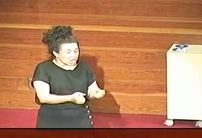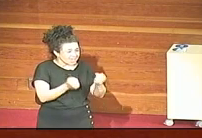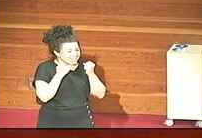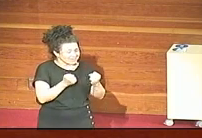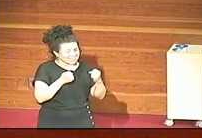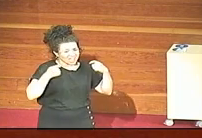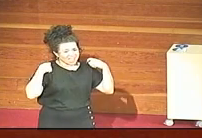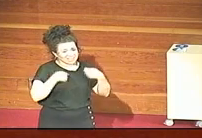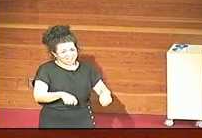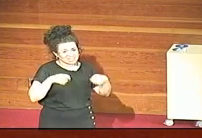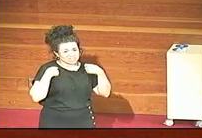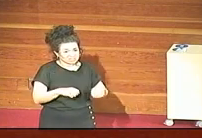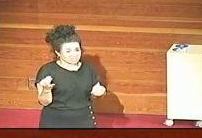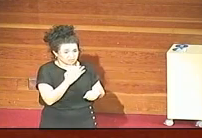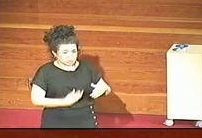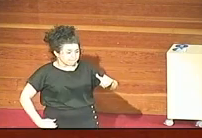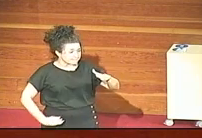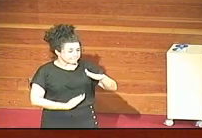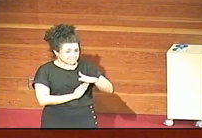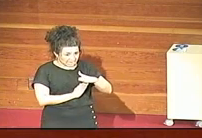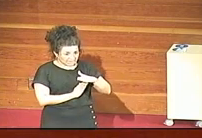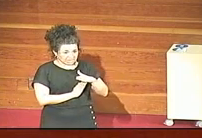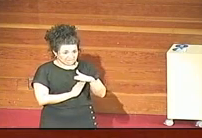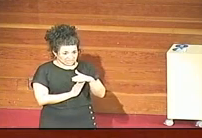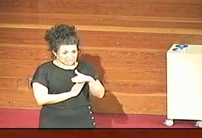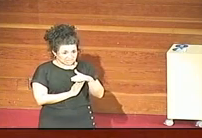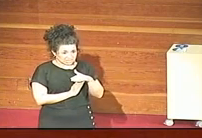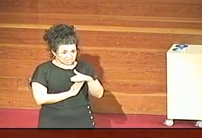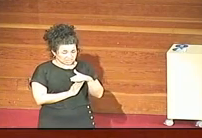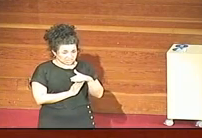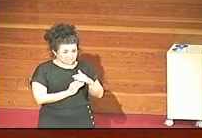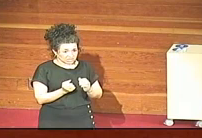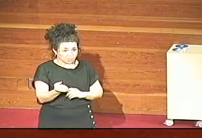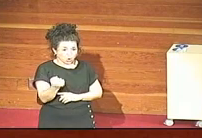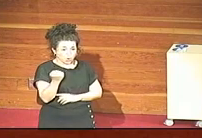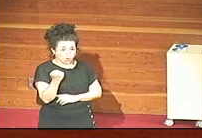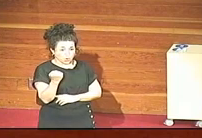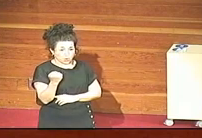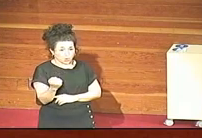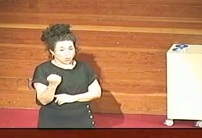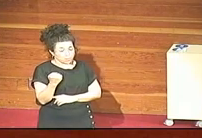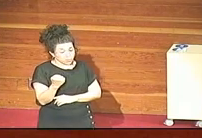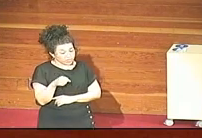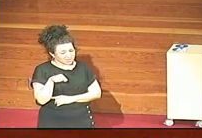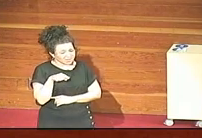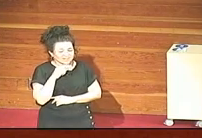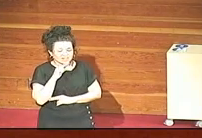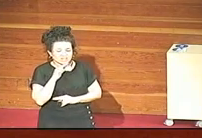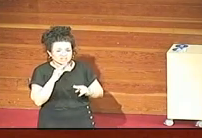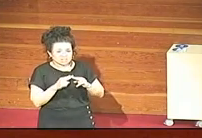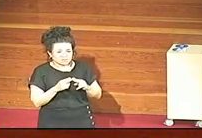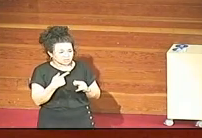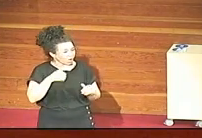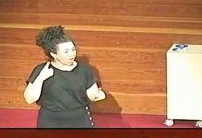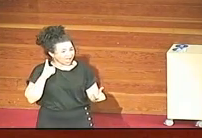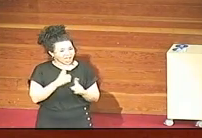tenemos que parar esto sabéis como llama al poder a esta gente que protesta eso antisistemas somos antisistema